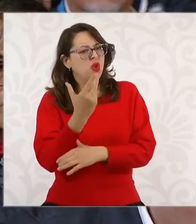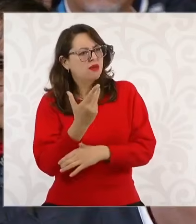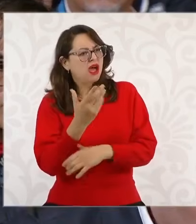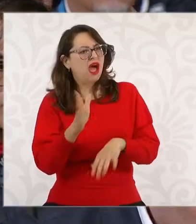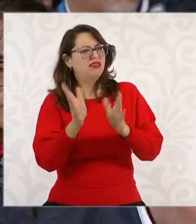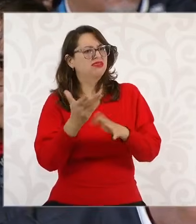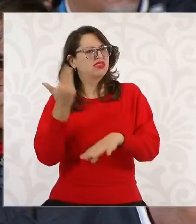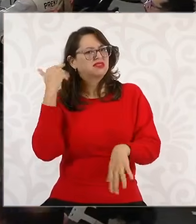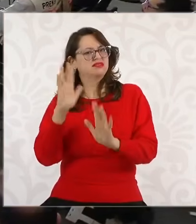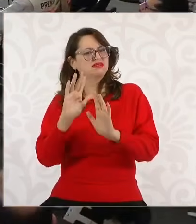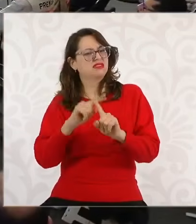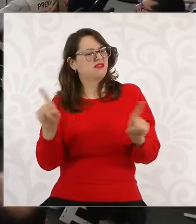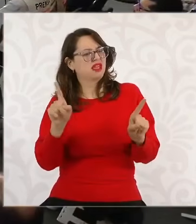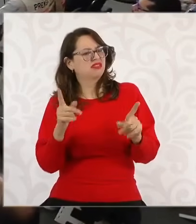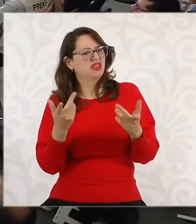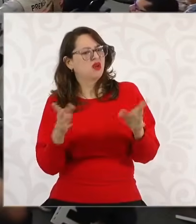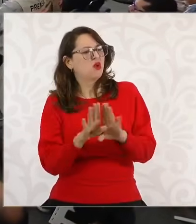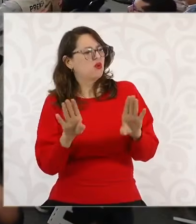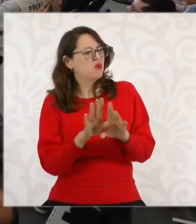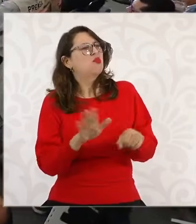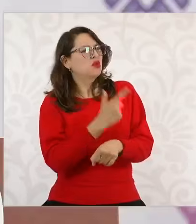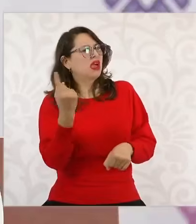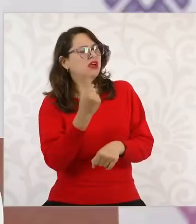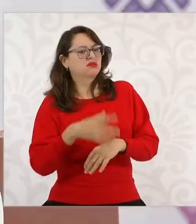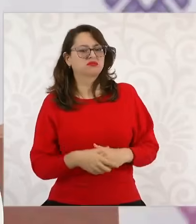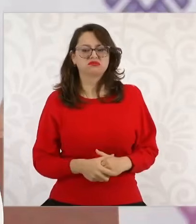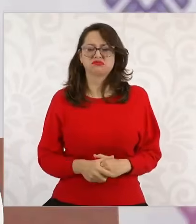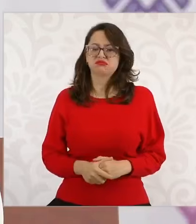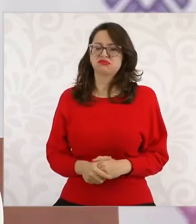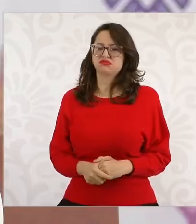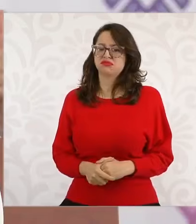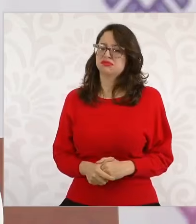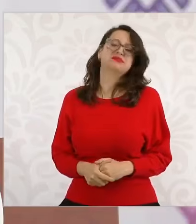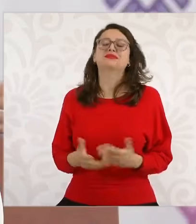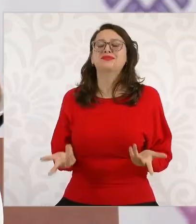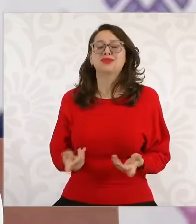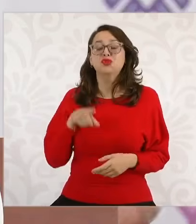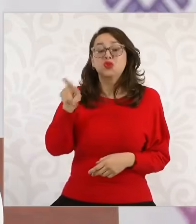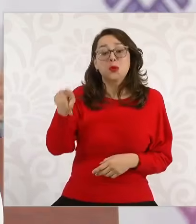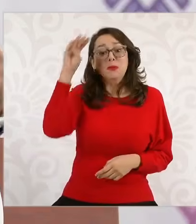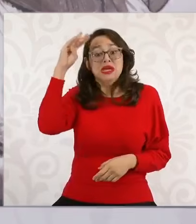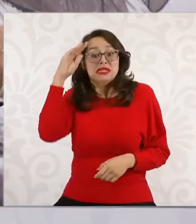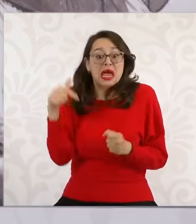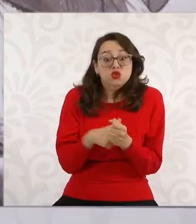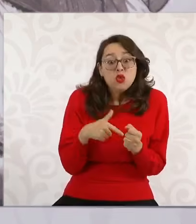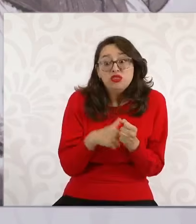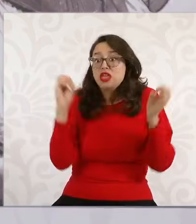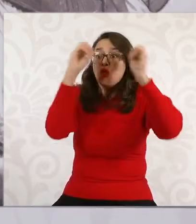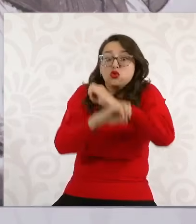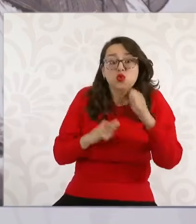hacían envíos? ¿Qué fue lo que cambió ahí? Pues se tomó esa decisión. No hay nada escondido, no hay nada oscuro, no hay